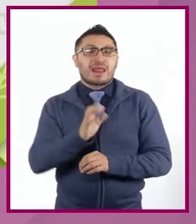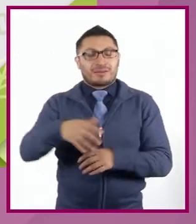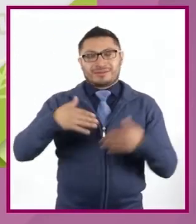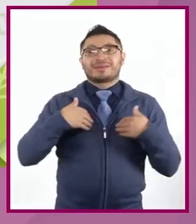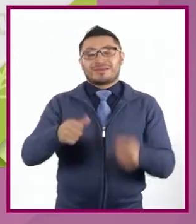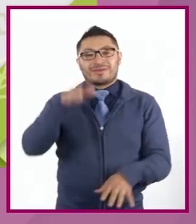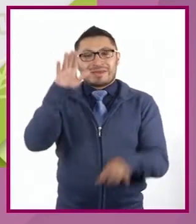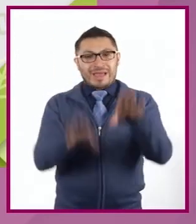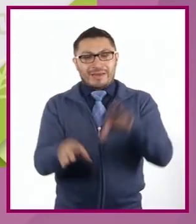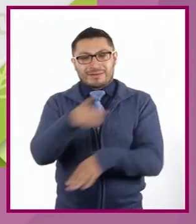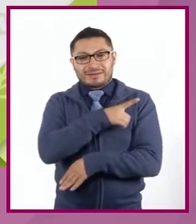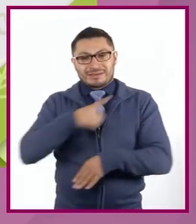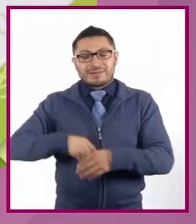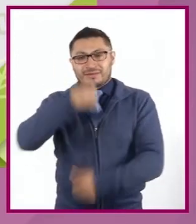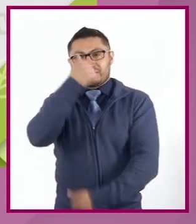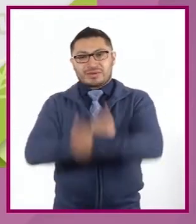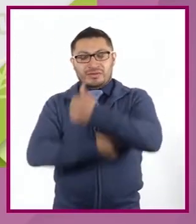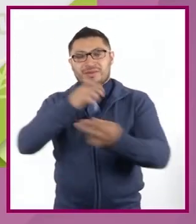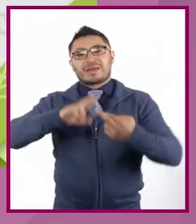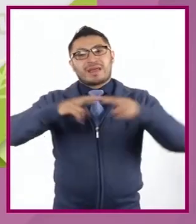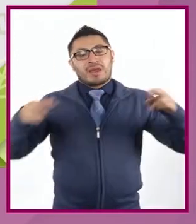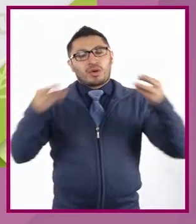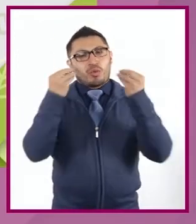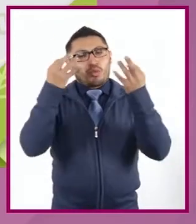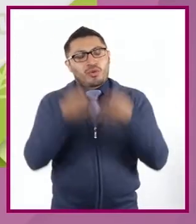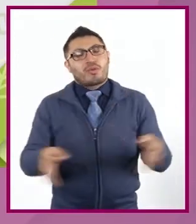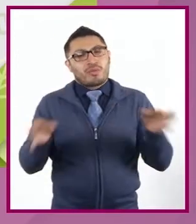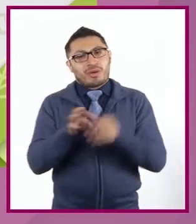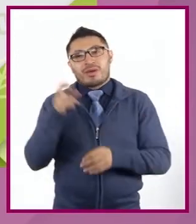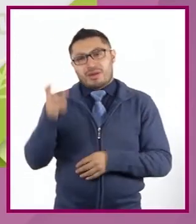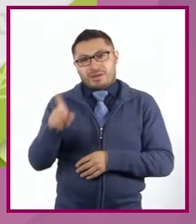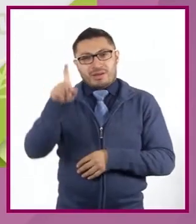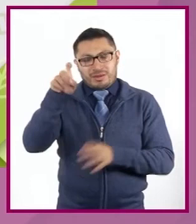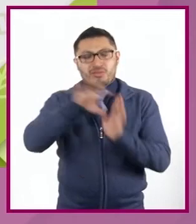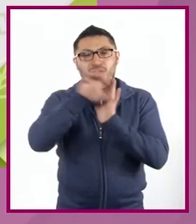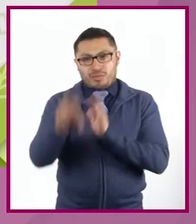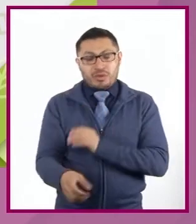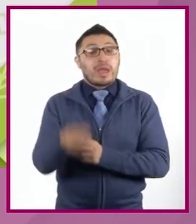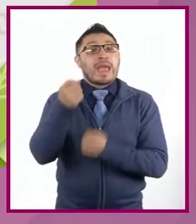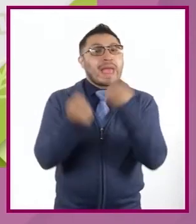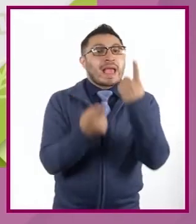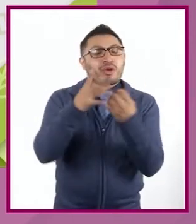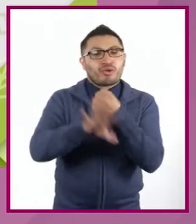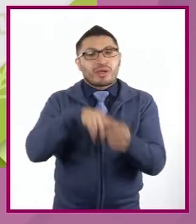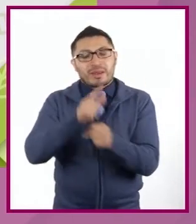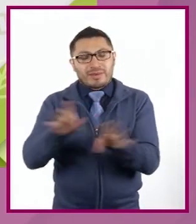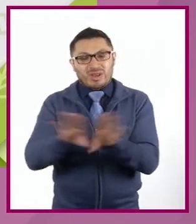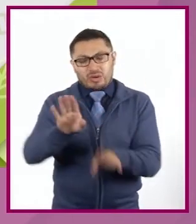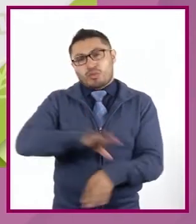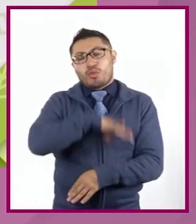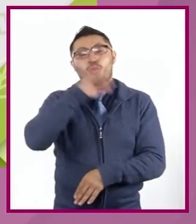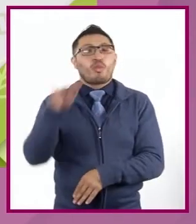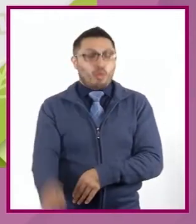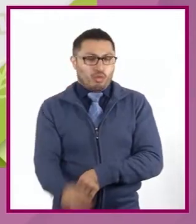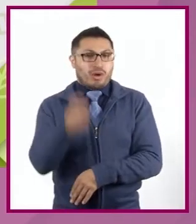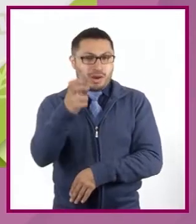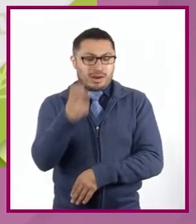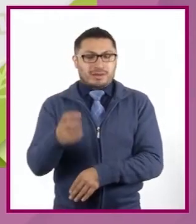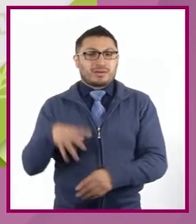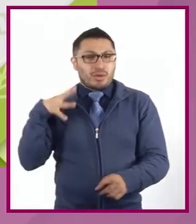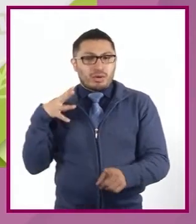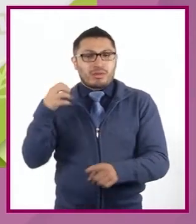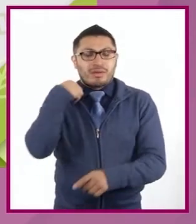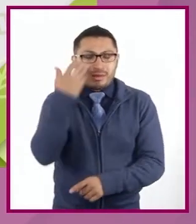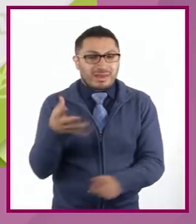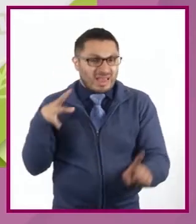ocasiones se tiene que competir por recursos tan importantes como el agua, y que algunos animales mueren en el intento de conseguirlos. De